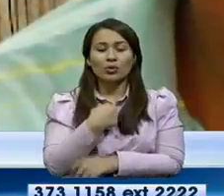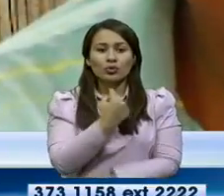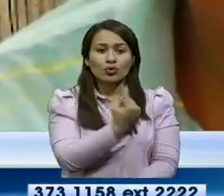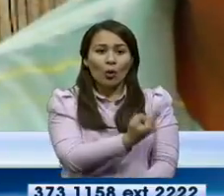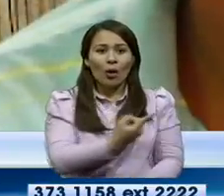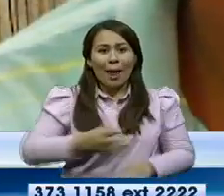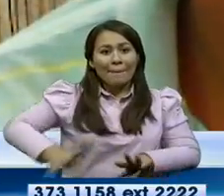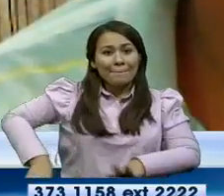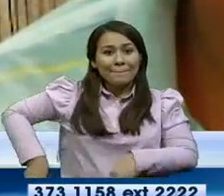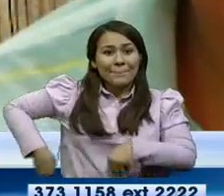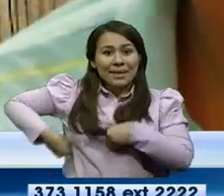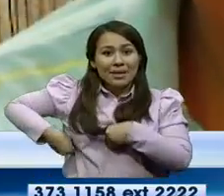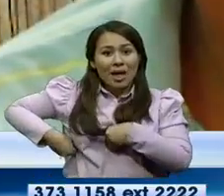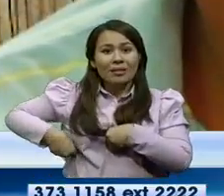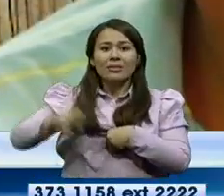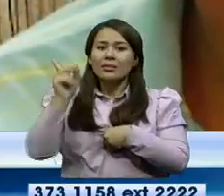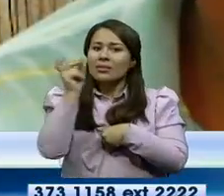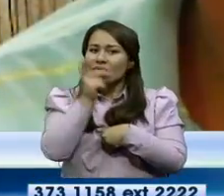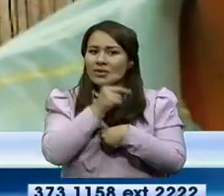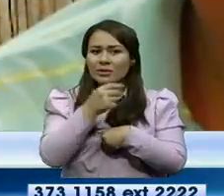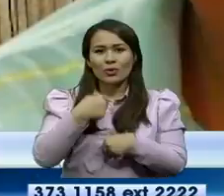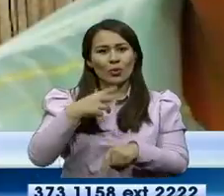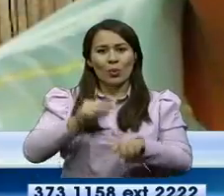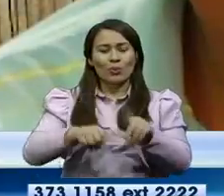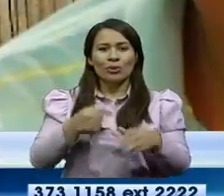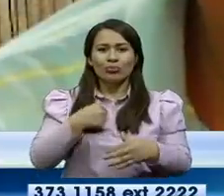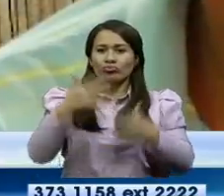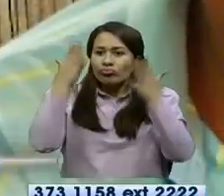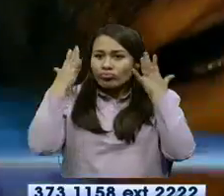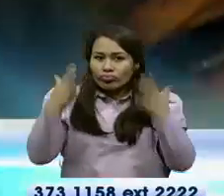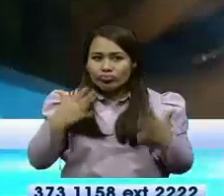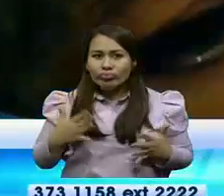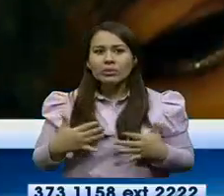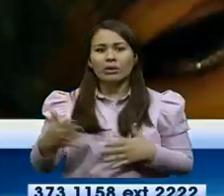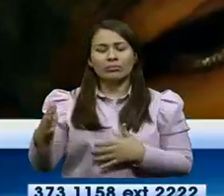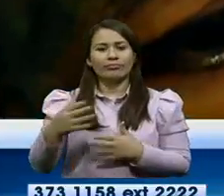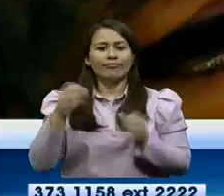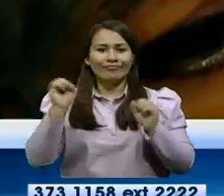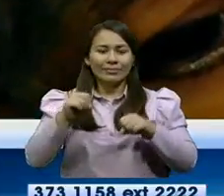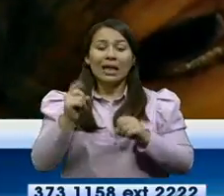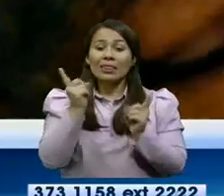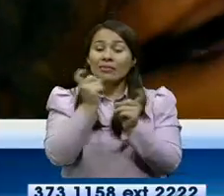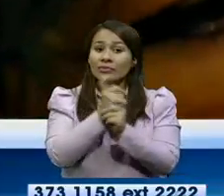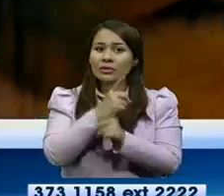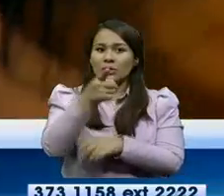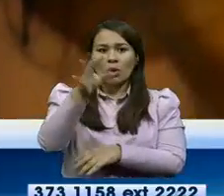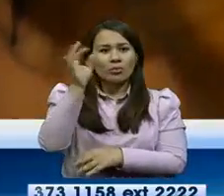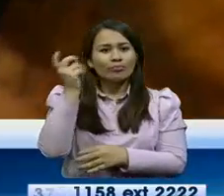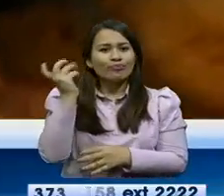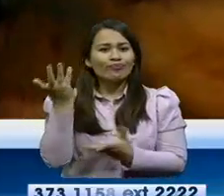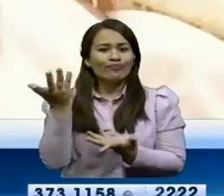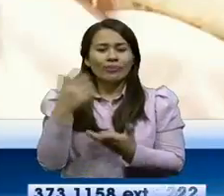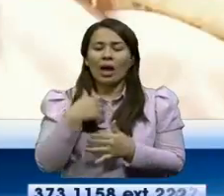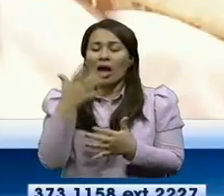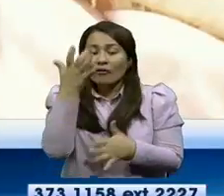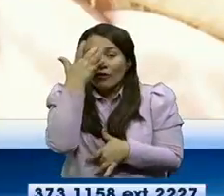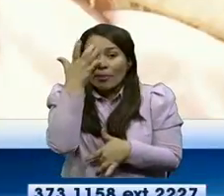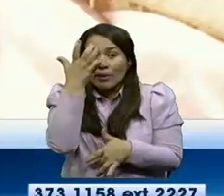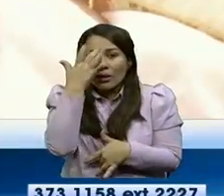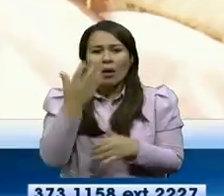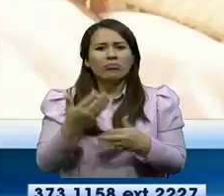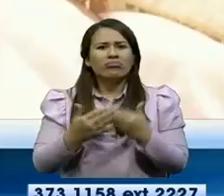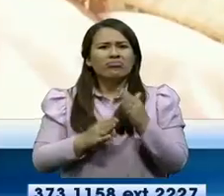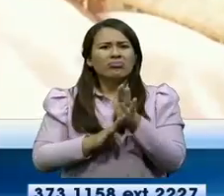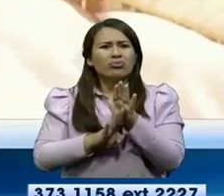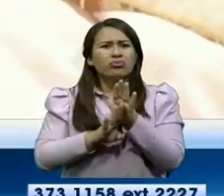cambiarle pañales, y ahí yo no me atrevo, la baño, la aseo. Su cuadro clínico es delicado y sus enfermedades